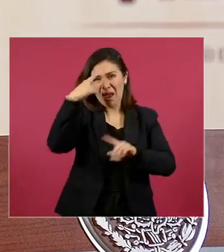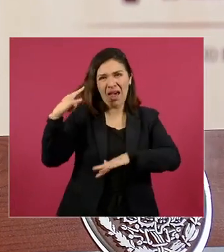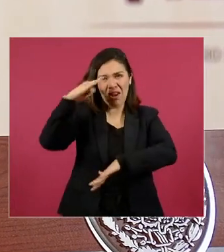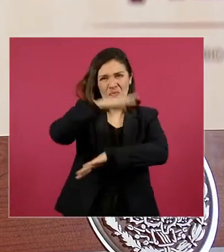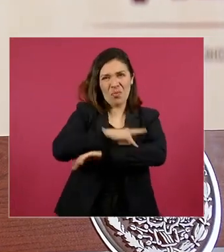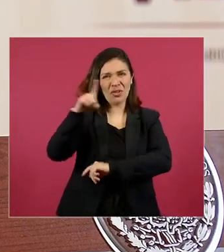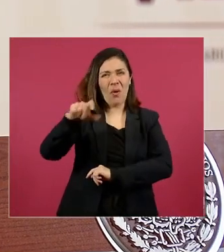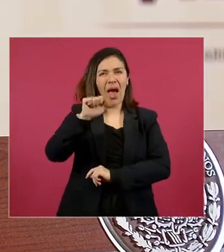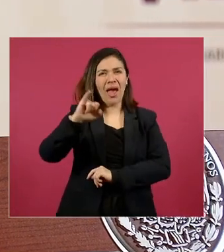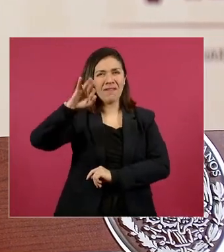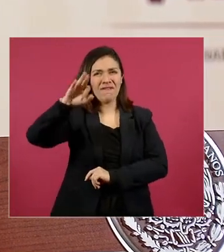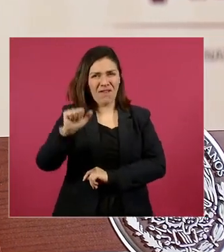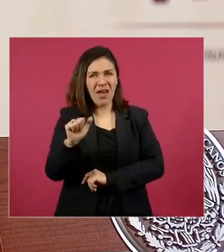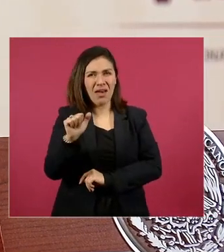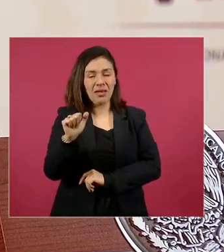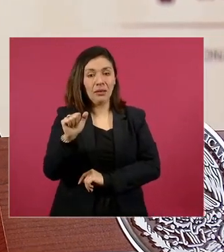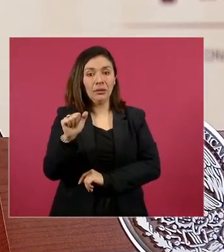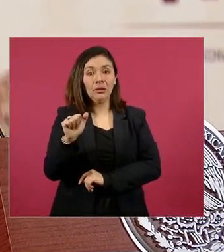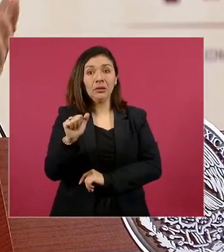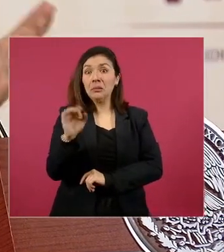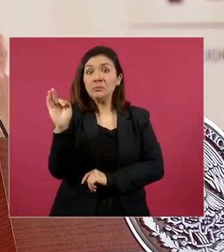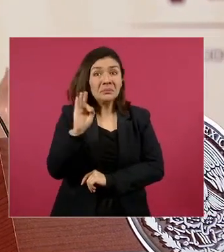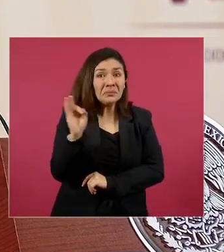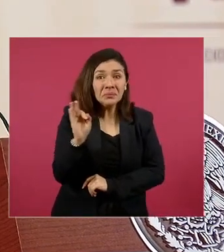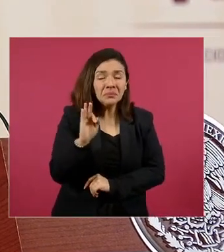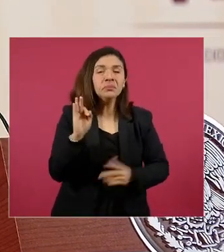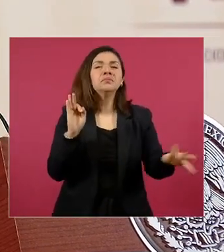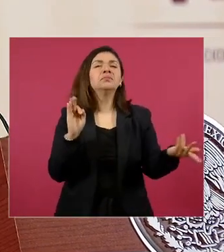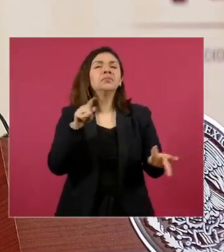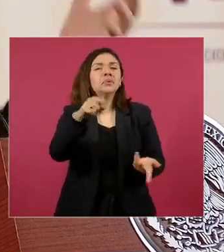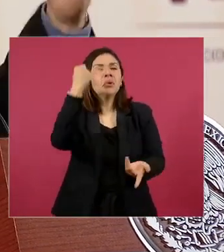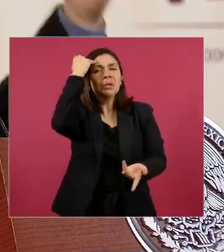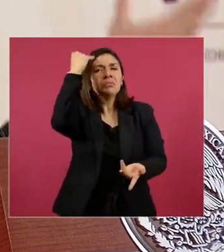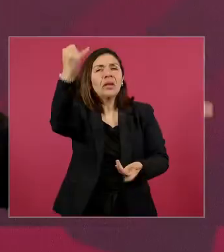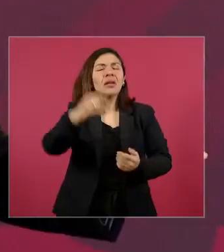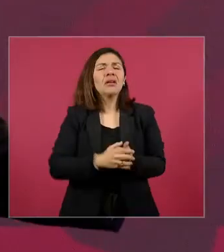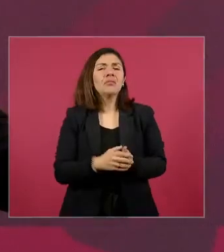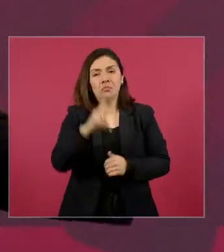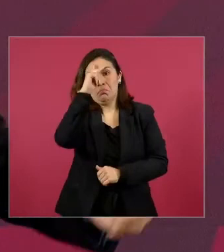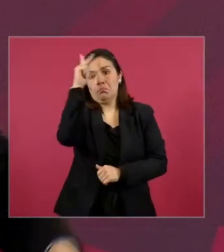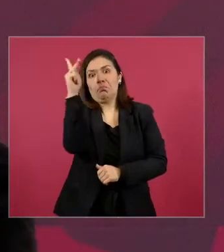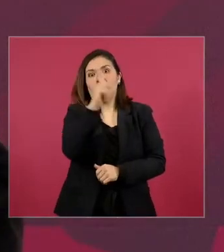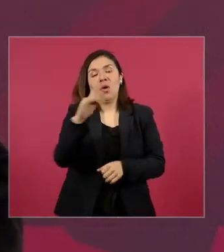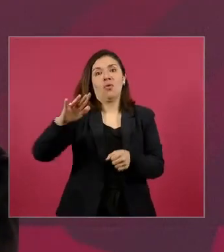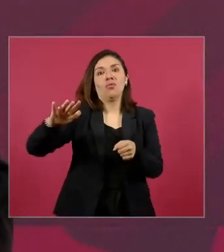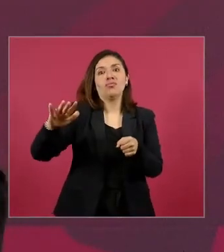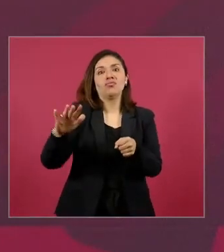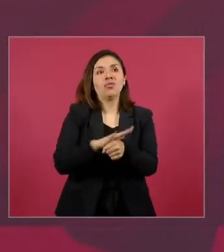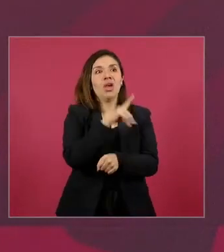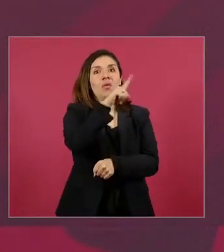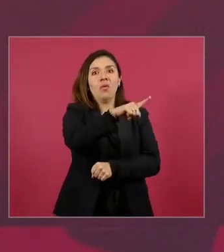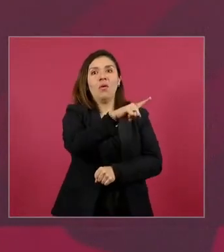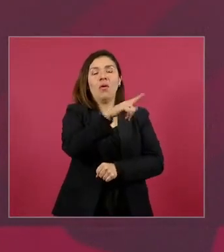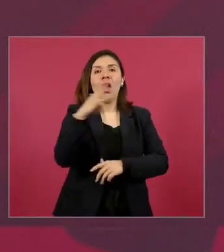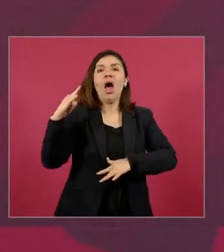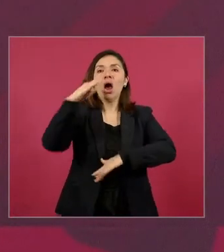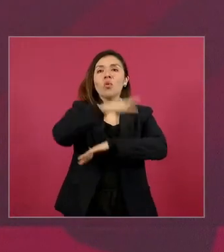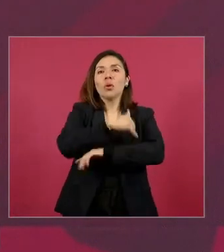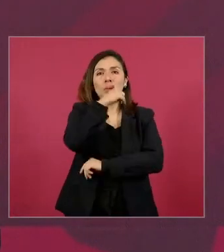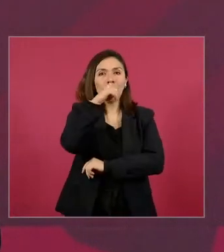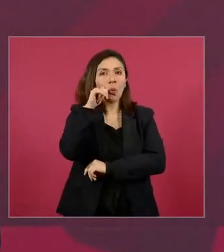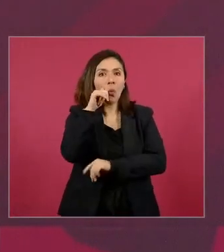Felipe Ángeles, pues imagínense, se nos satura el aeropuerto de la Ciudad de